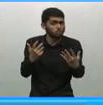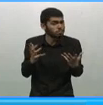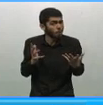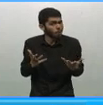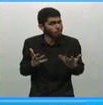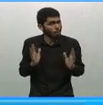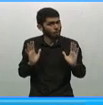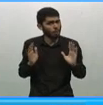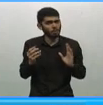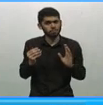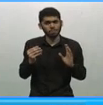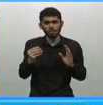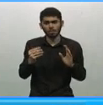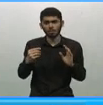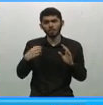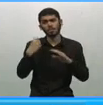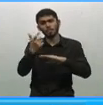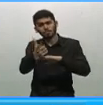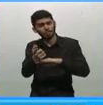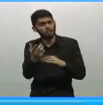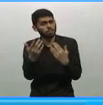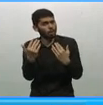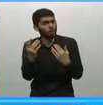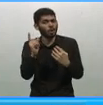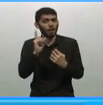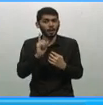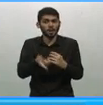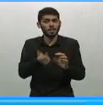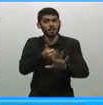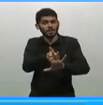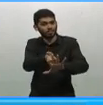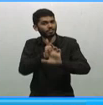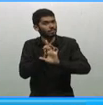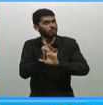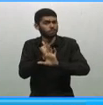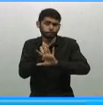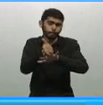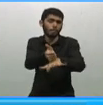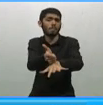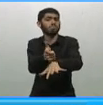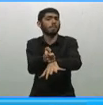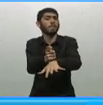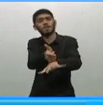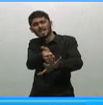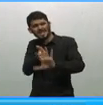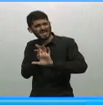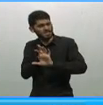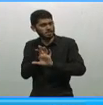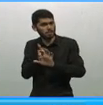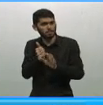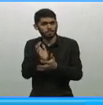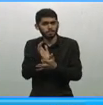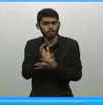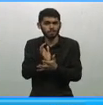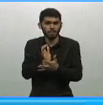a la vez eh puedo llegar al arco rival y también tengo la función de de tratar de de ser la la salida porque muchas veces Eh